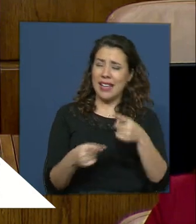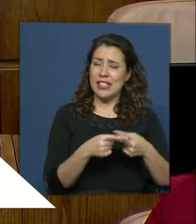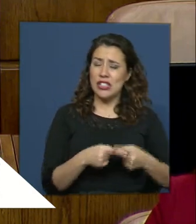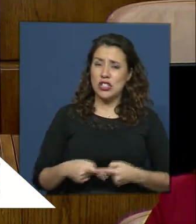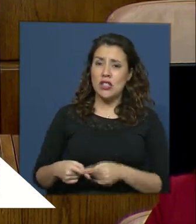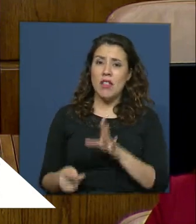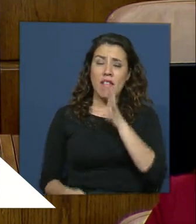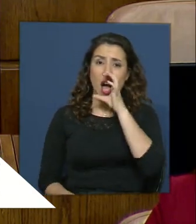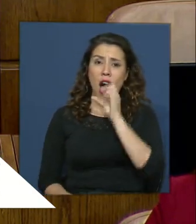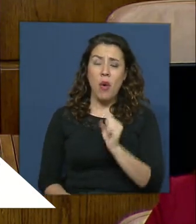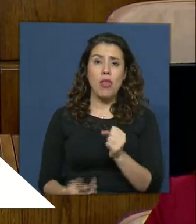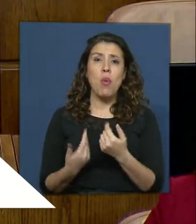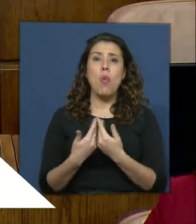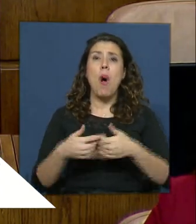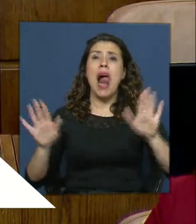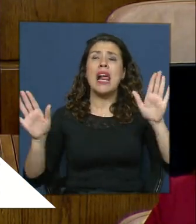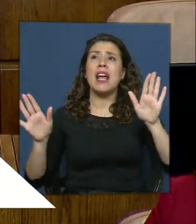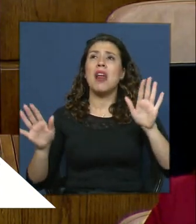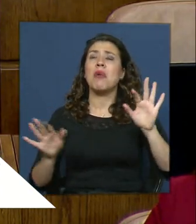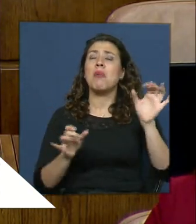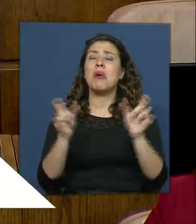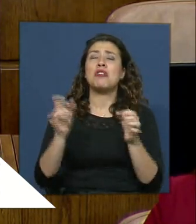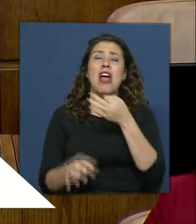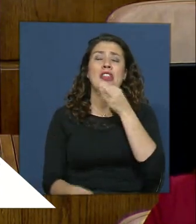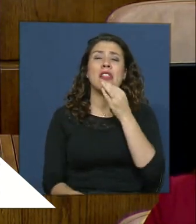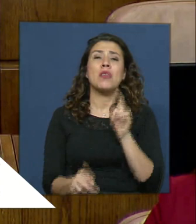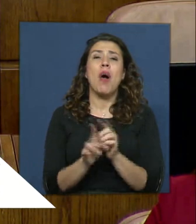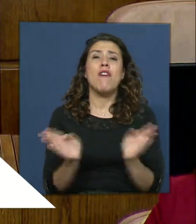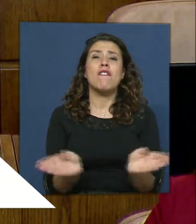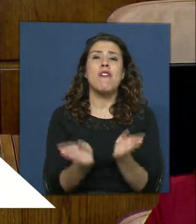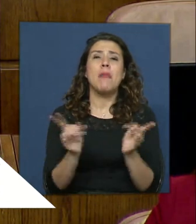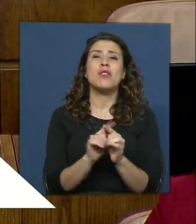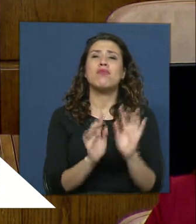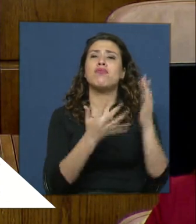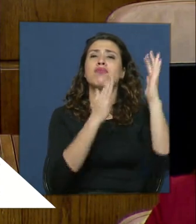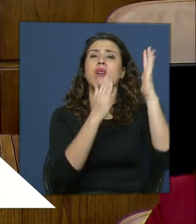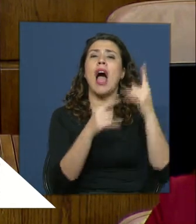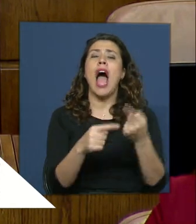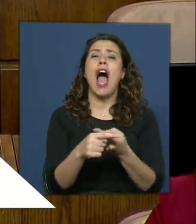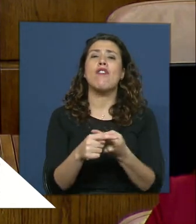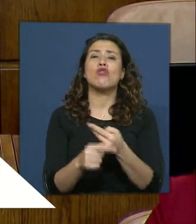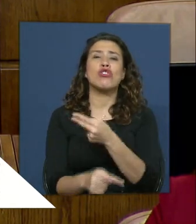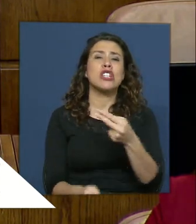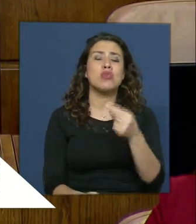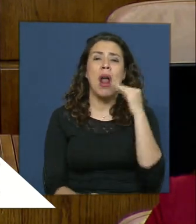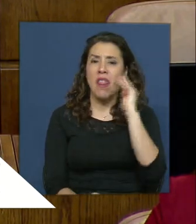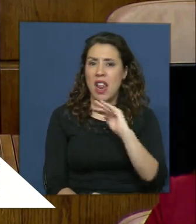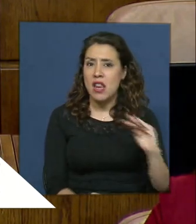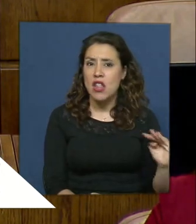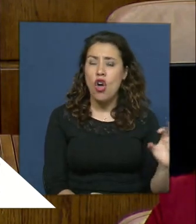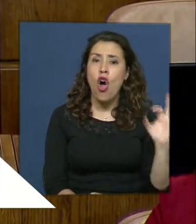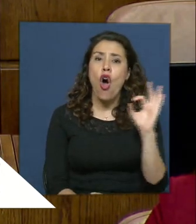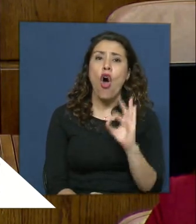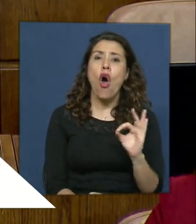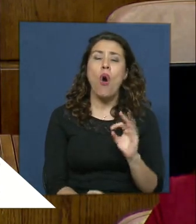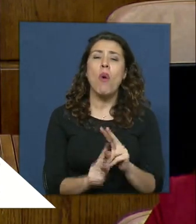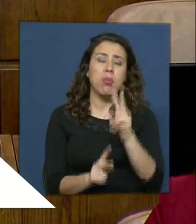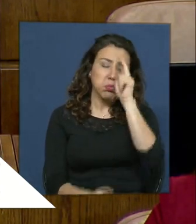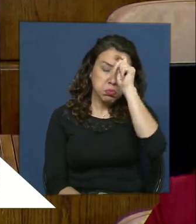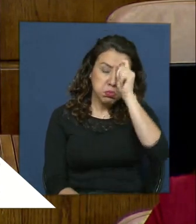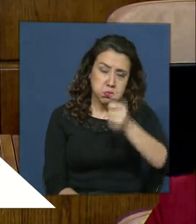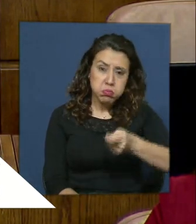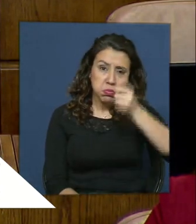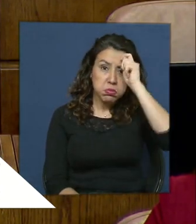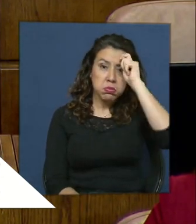y deba tolerar cualquier discurso, particularmente uno que fomenta o aplaude el abuso sexual infantil, por ejemplo, o uno que homenajea o